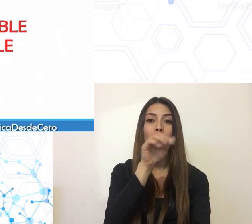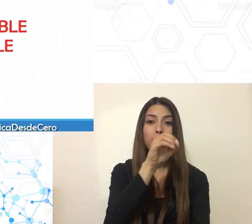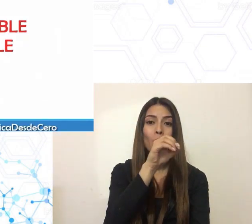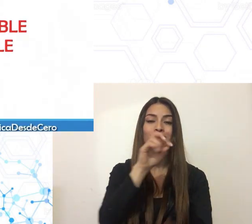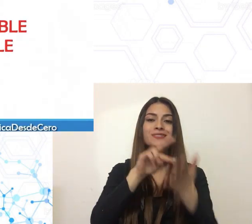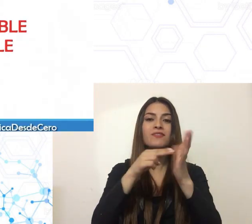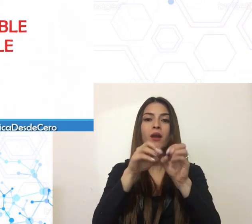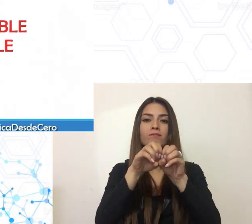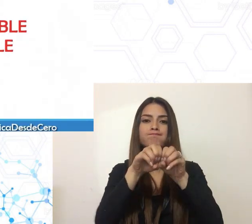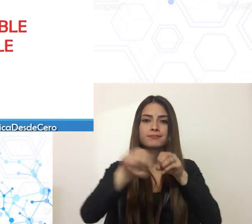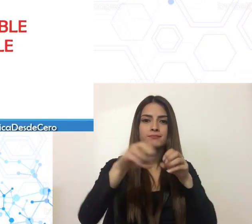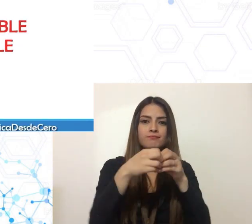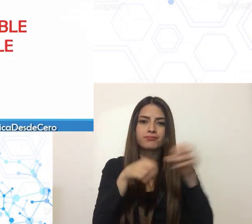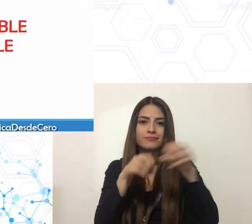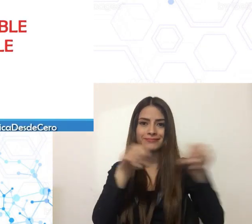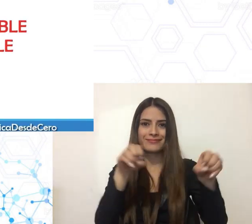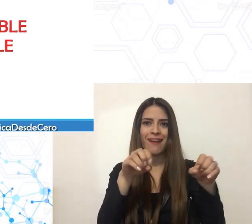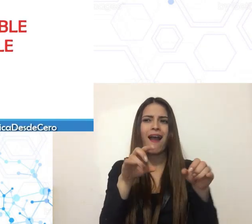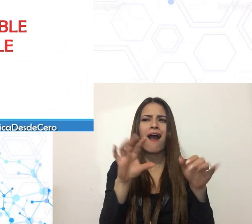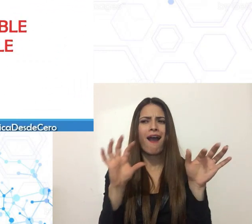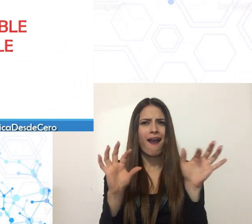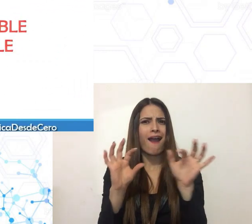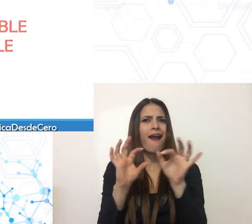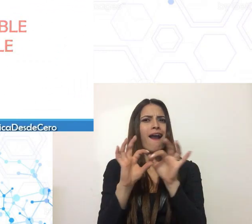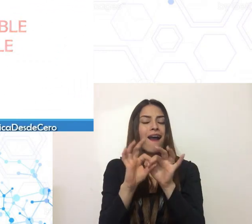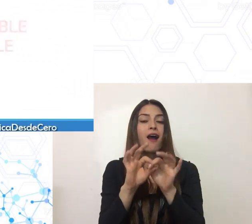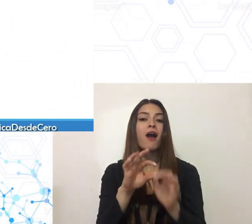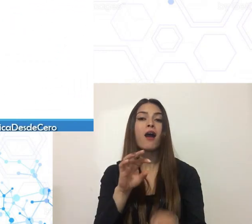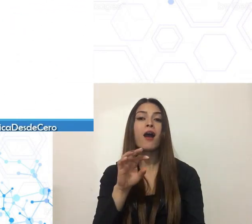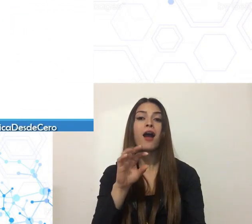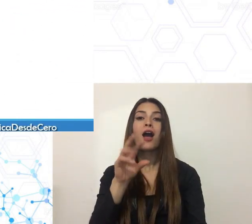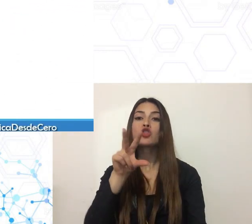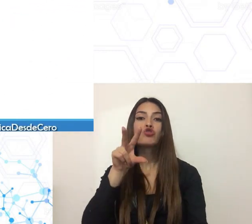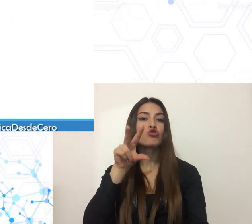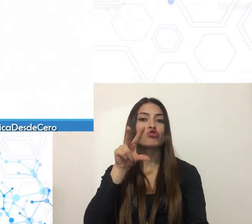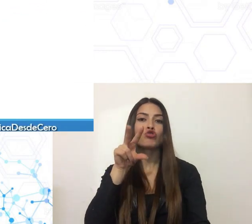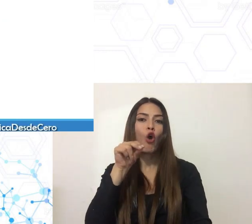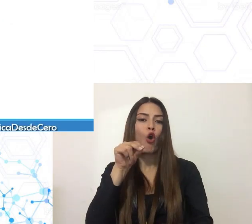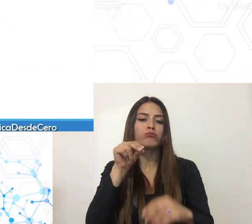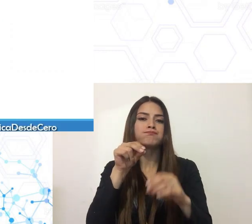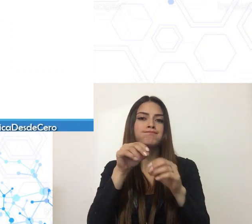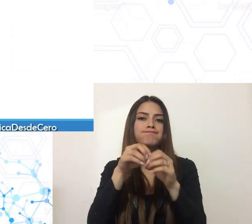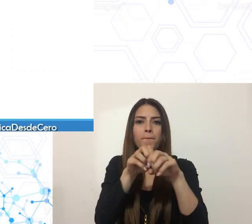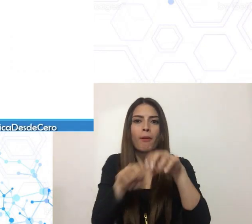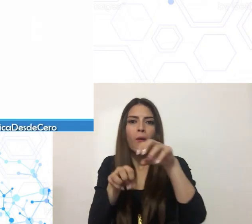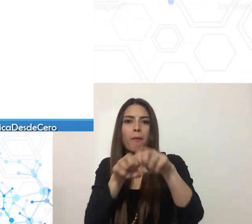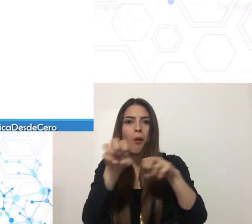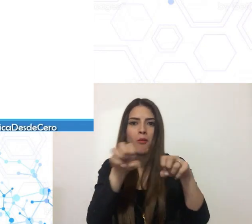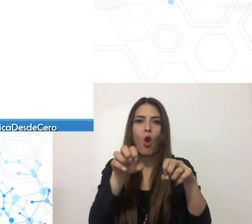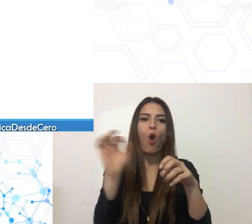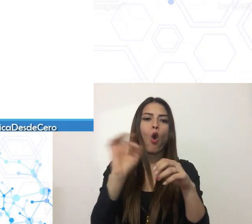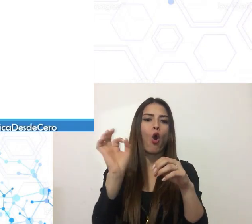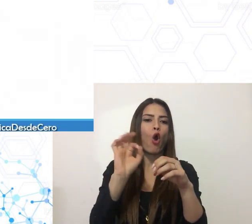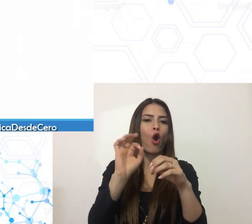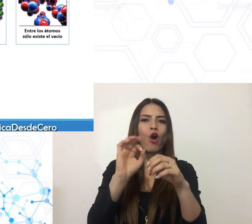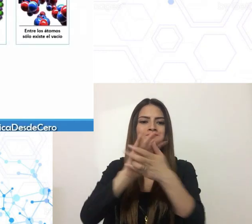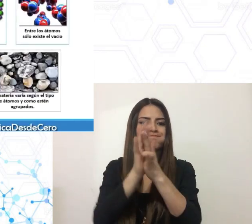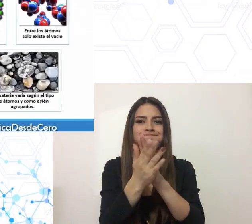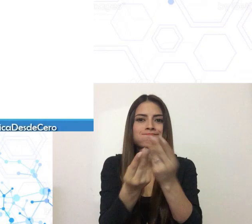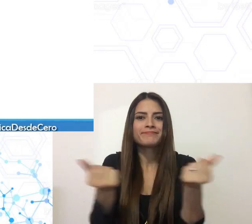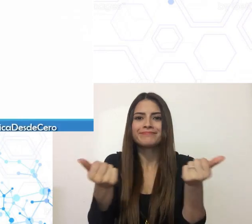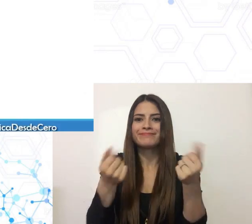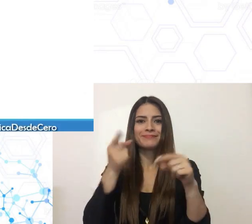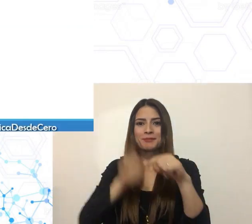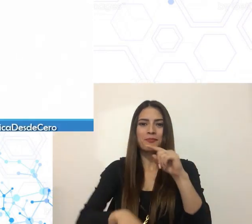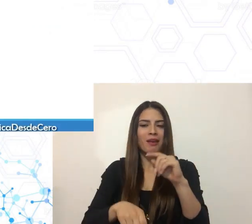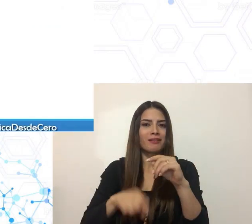Bien, los atomistas griegos pues entonces crean algunos postulados. Dentro de esos postulados que